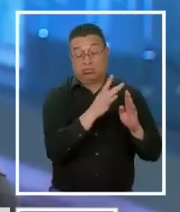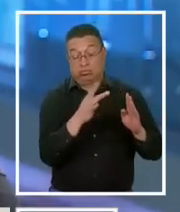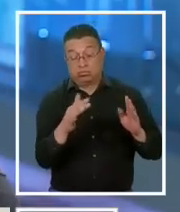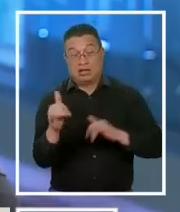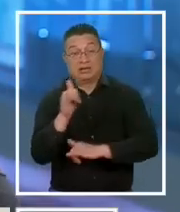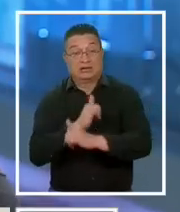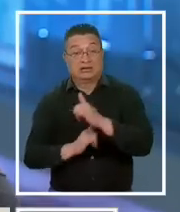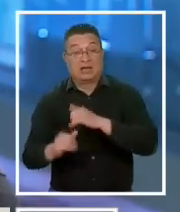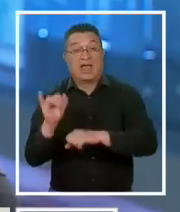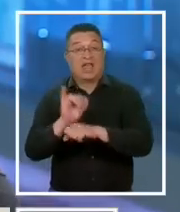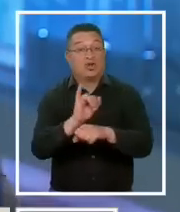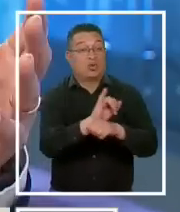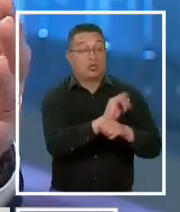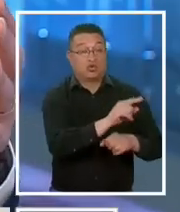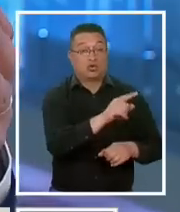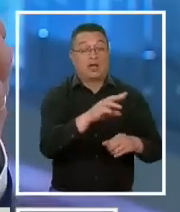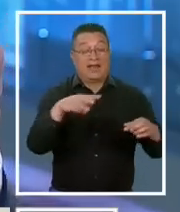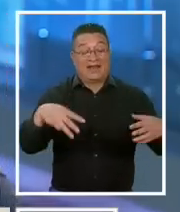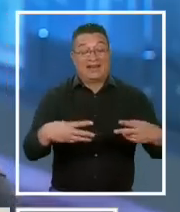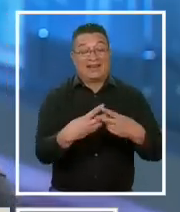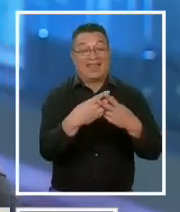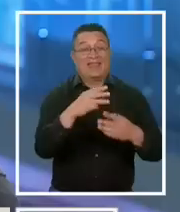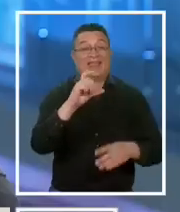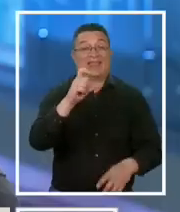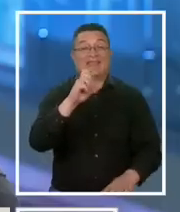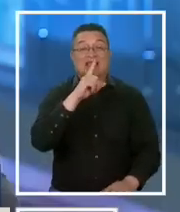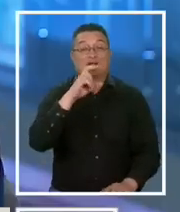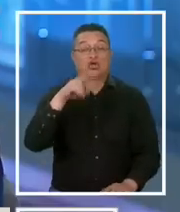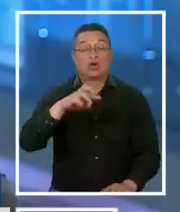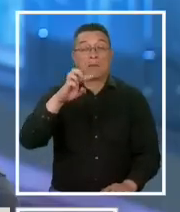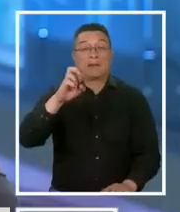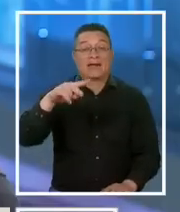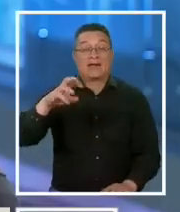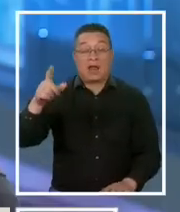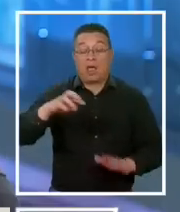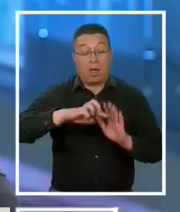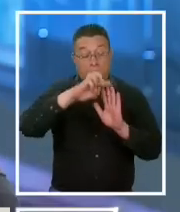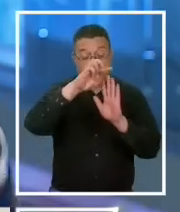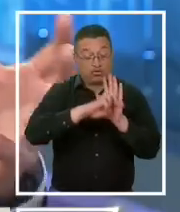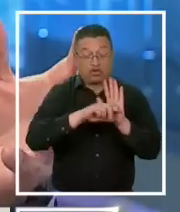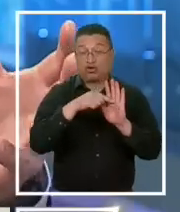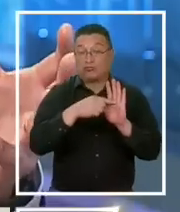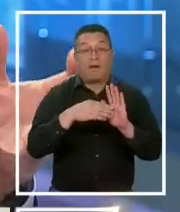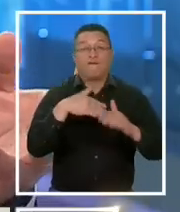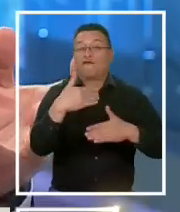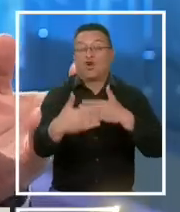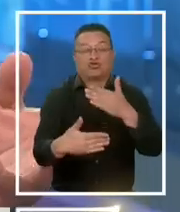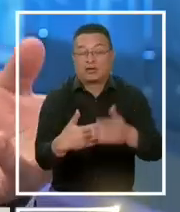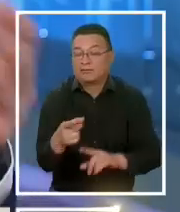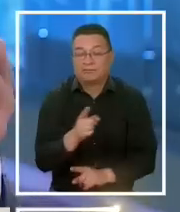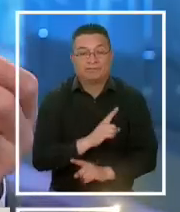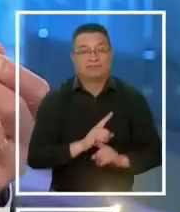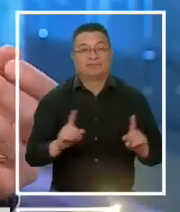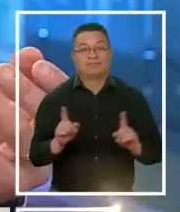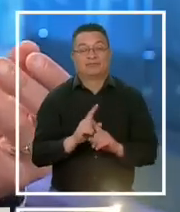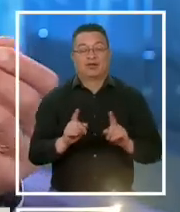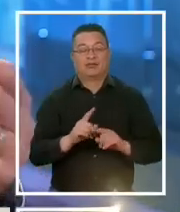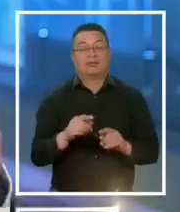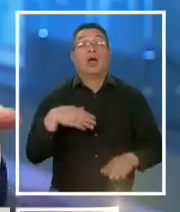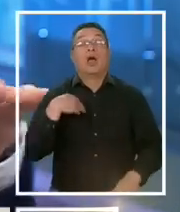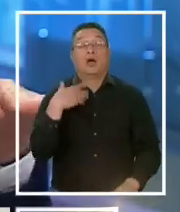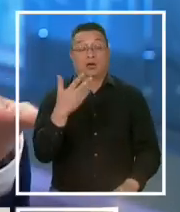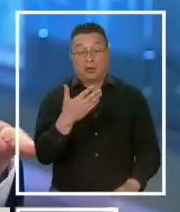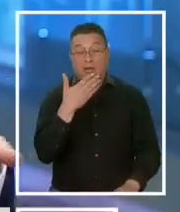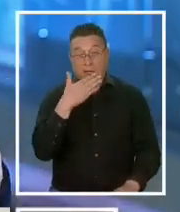informático institucional que se denomina radio de gestión penal es un proyecto que no ha logrado funcionar y nos encontramos Incluso